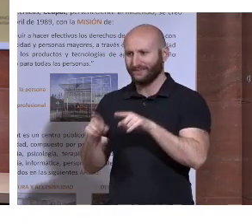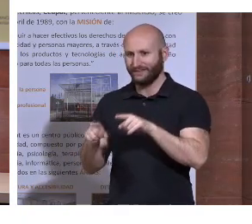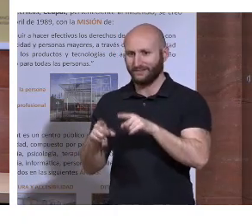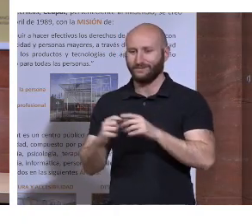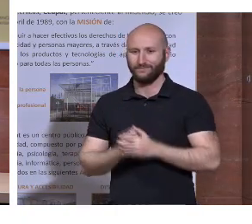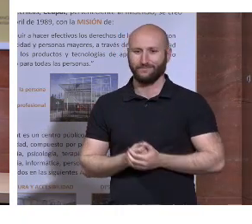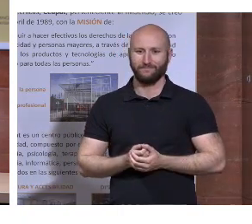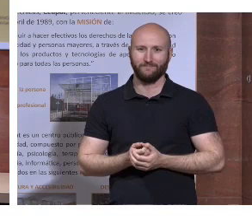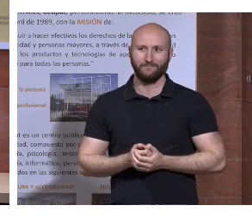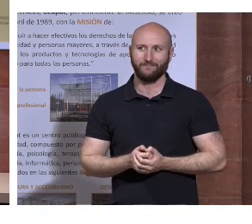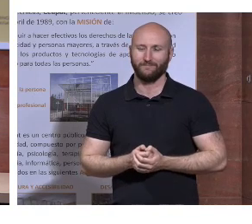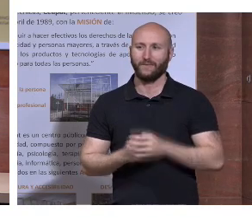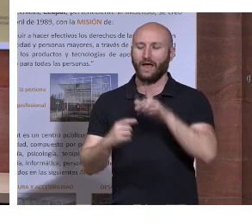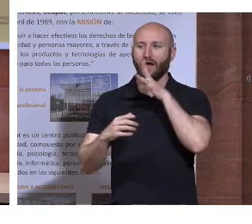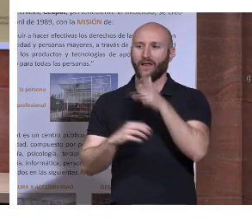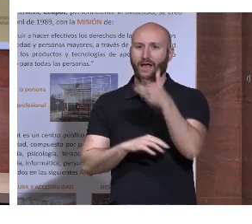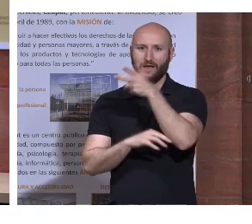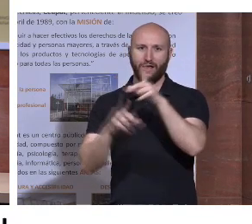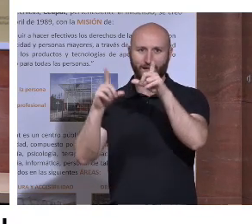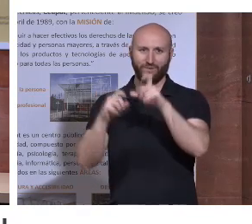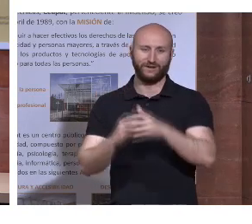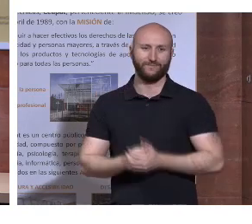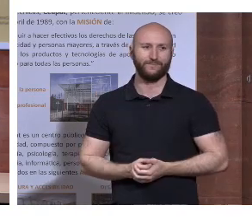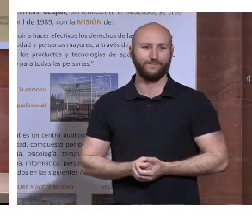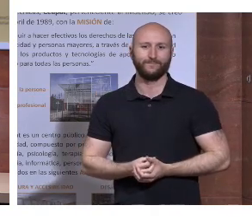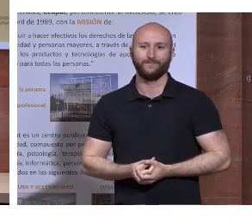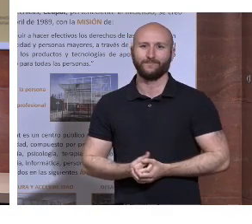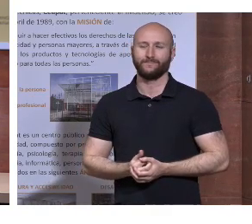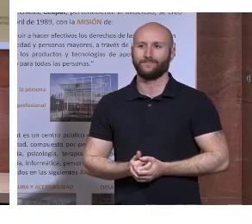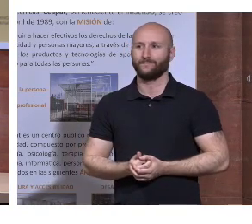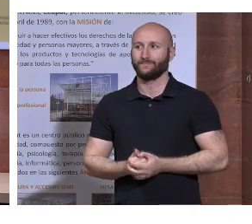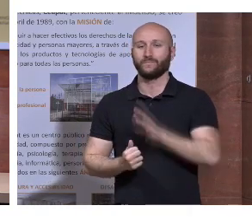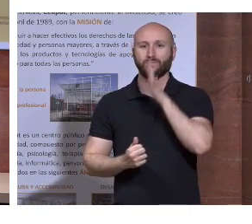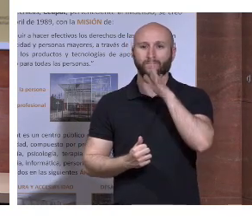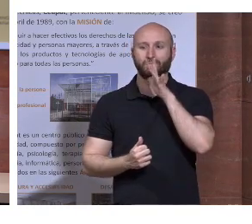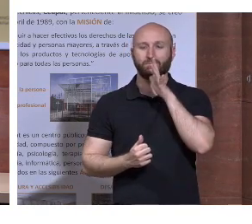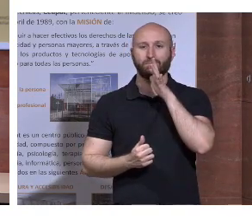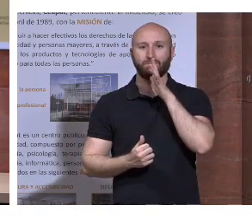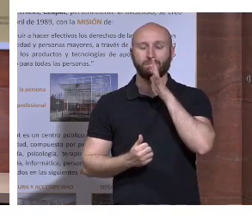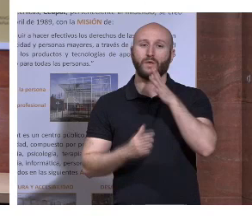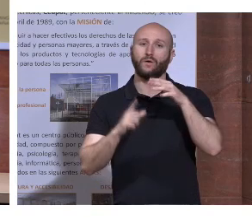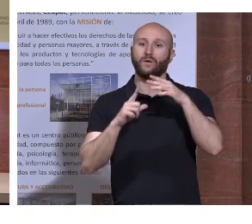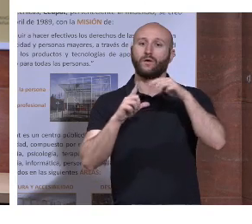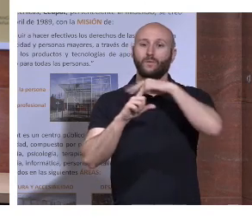cámara. ¿La cámara? Sí. Vale. Ahí está, perfecto. Pues vamos a hacer una cosa, te voy a hacer una magia.